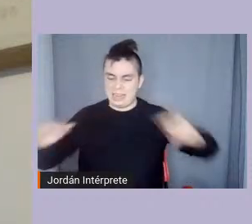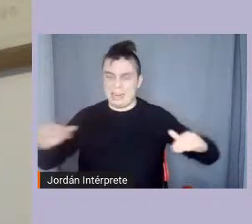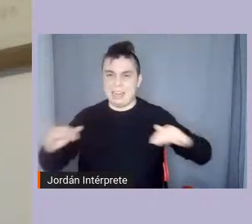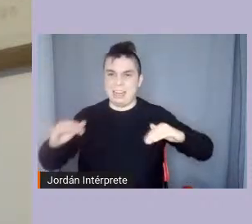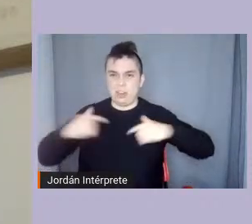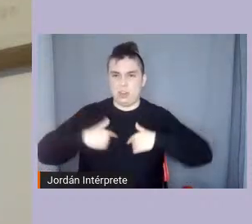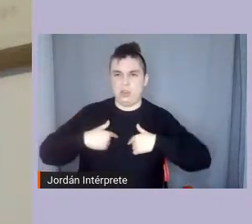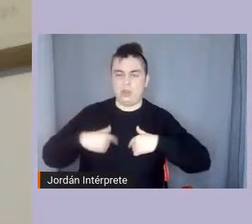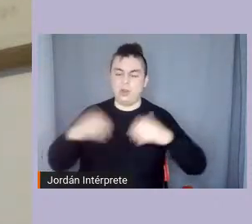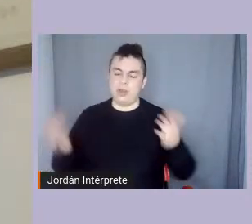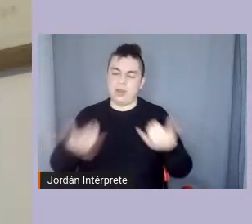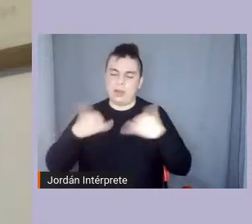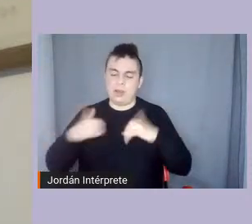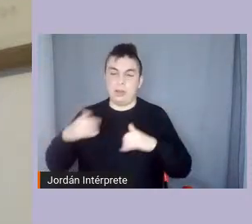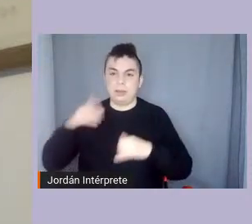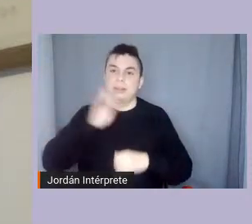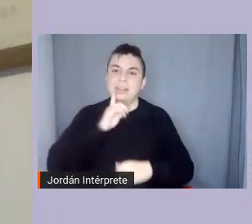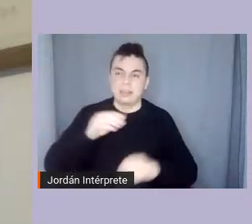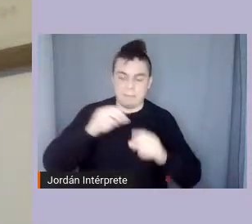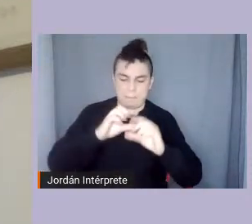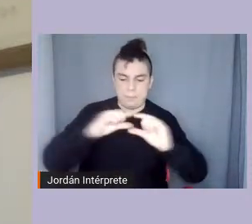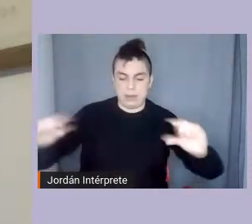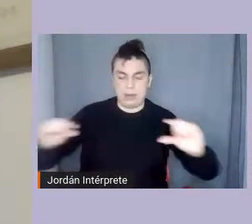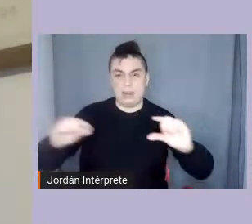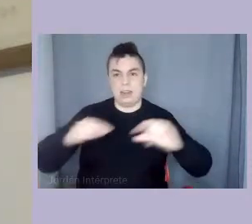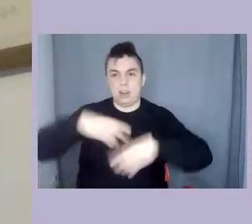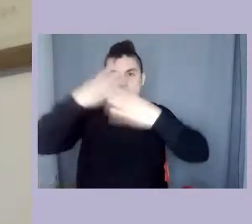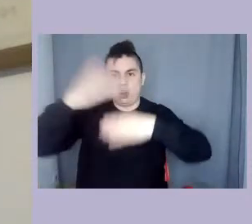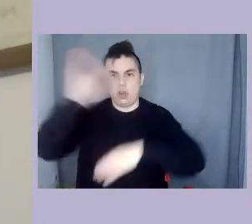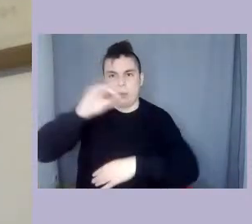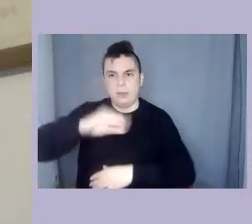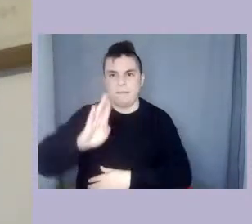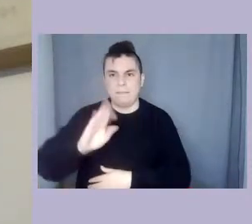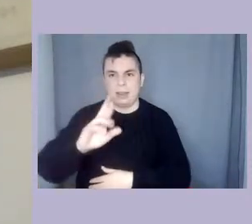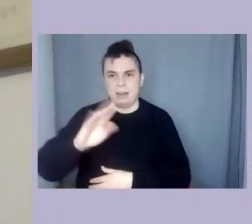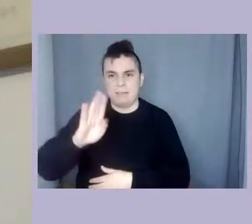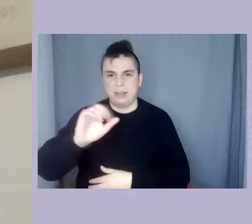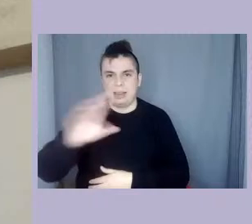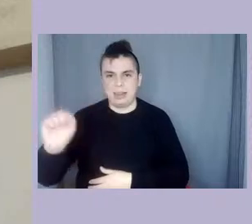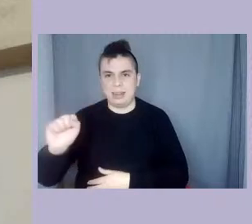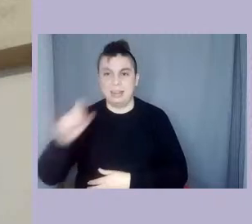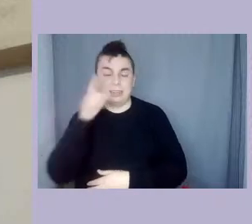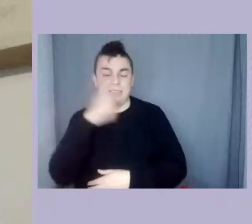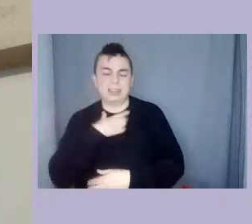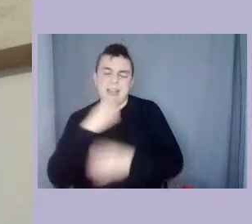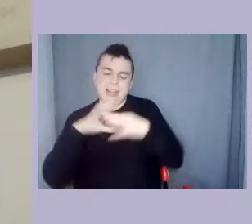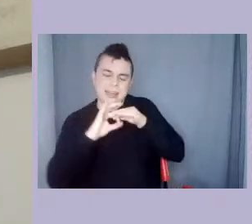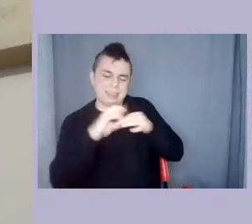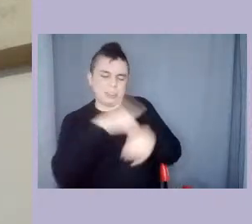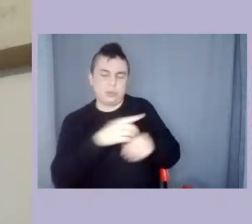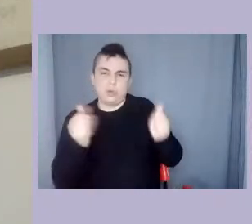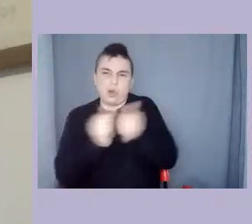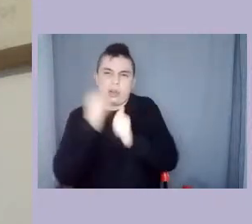bueno. Bárbara, muchas gracias, porque eso es lo que yo quería, ¿no es verdad? Que estuvieras con tus niños,